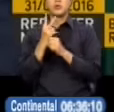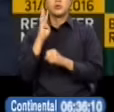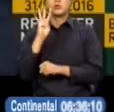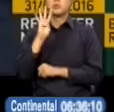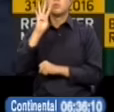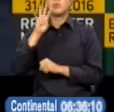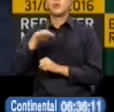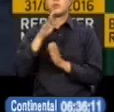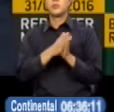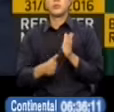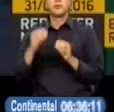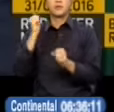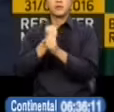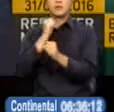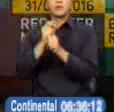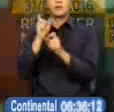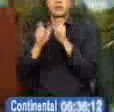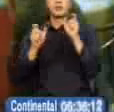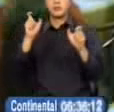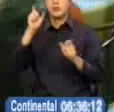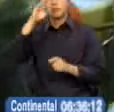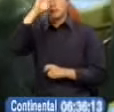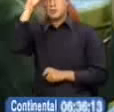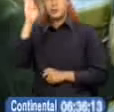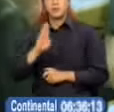para trabajar a favor de los brasileños